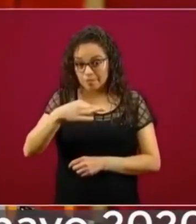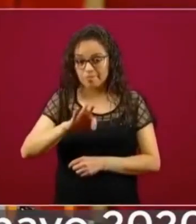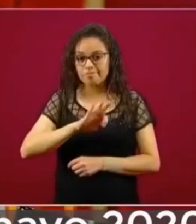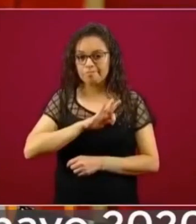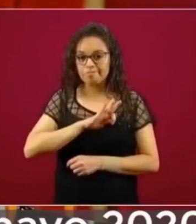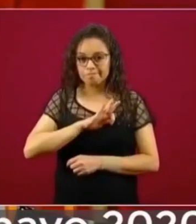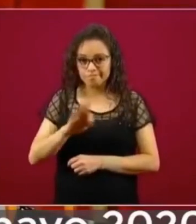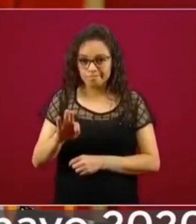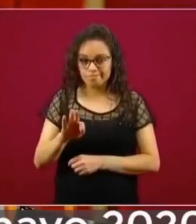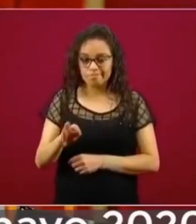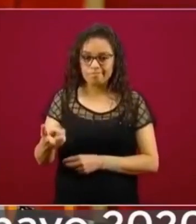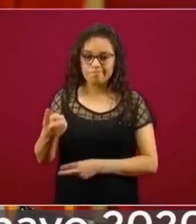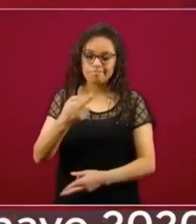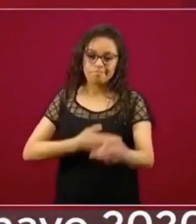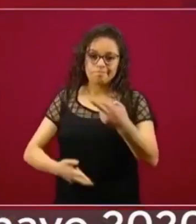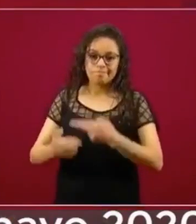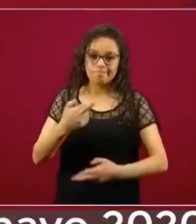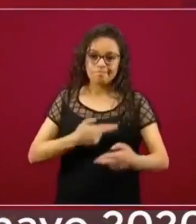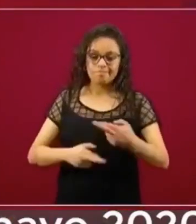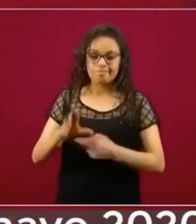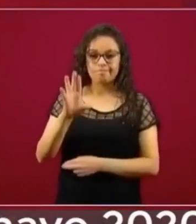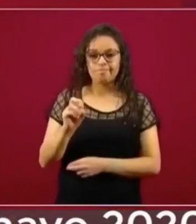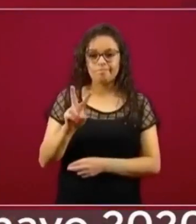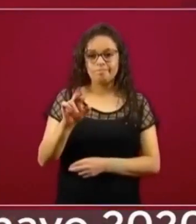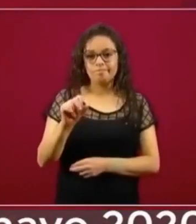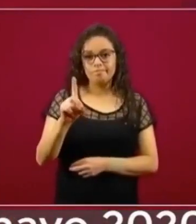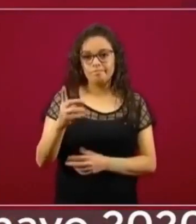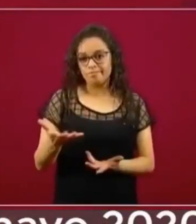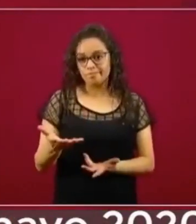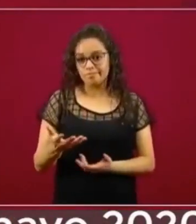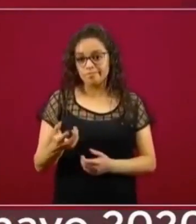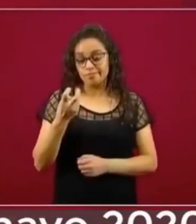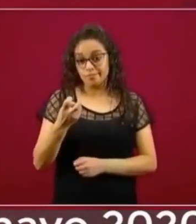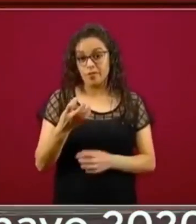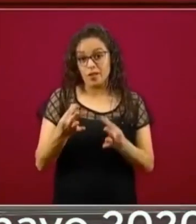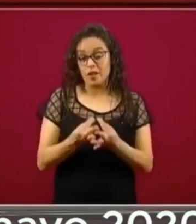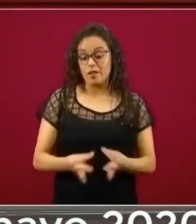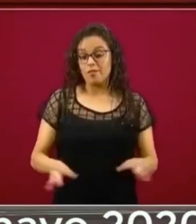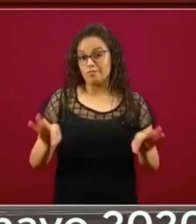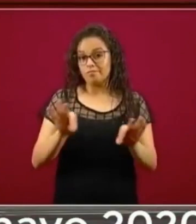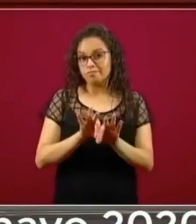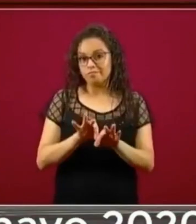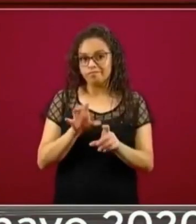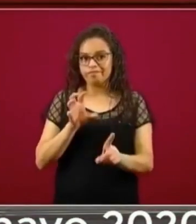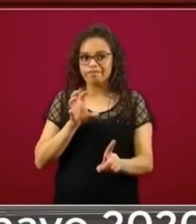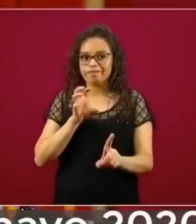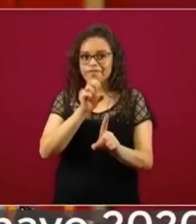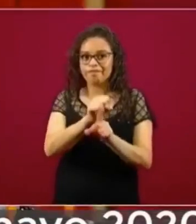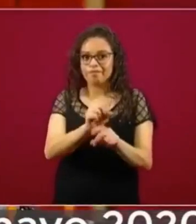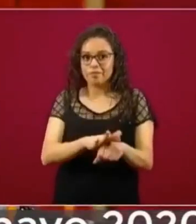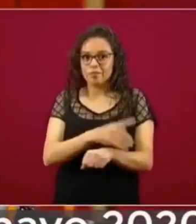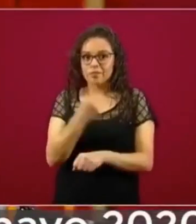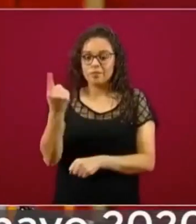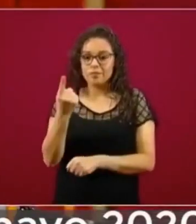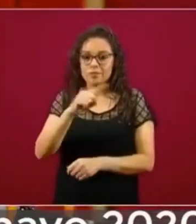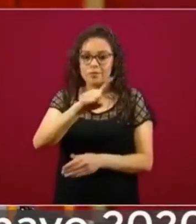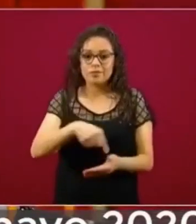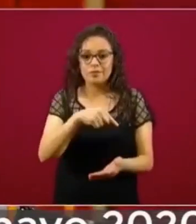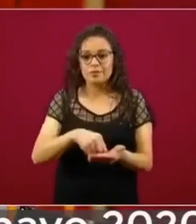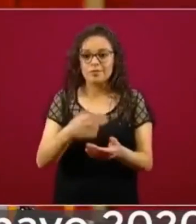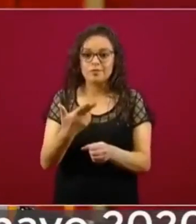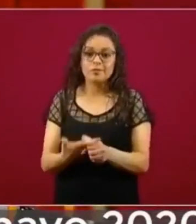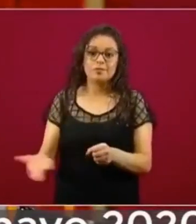COVID. Y el reto es importante porque nuevamente la ocupación hospitalaria puede estar